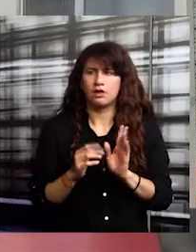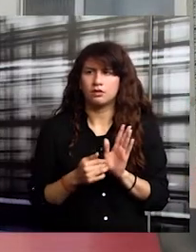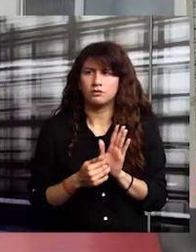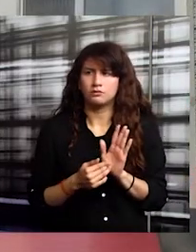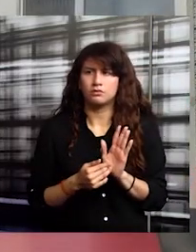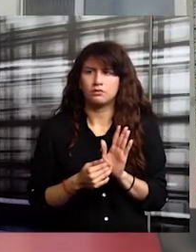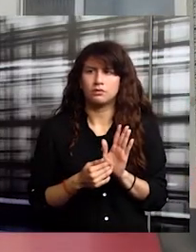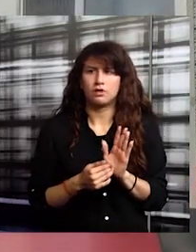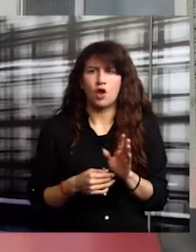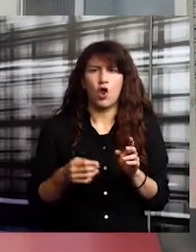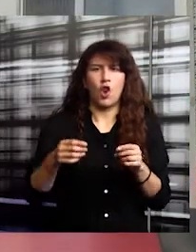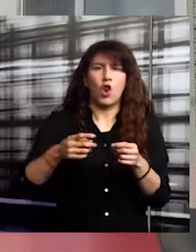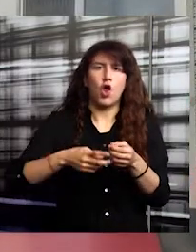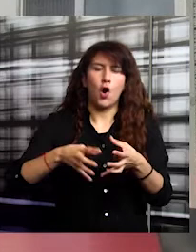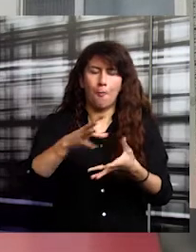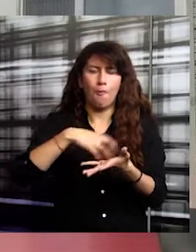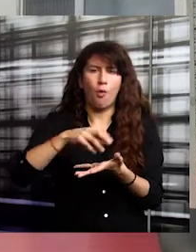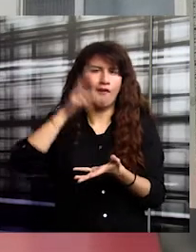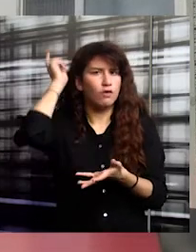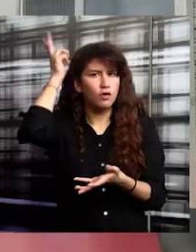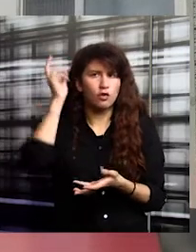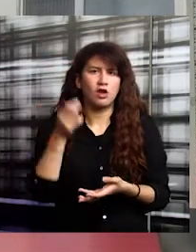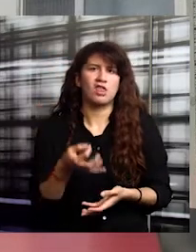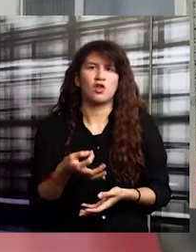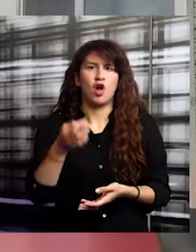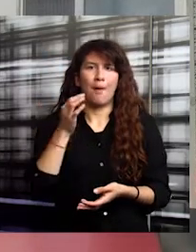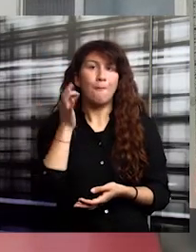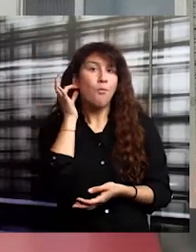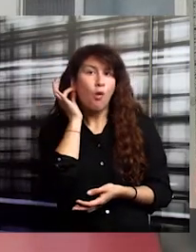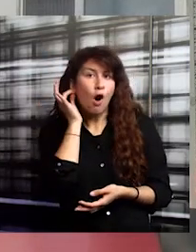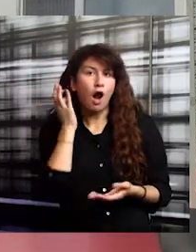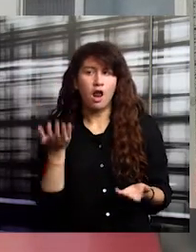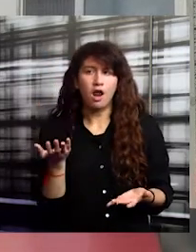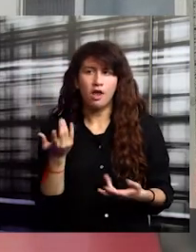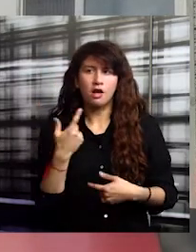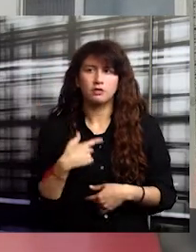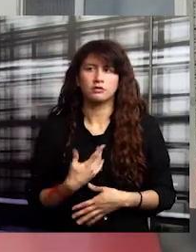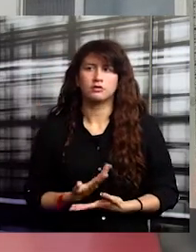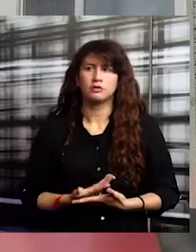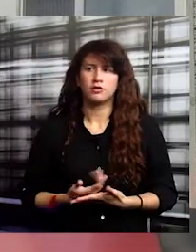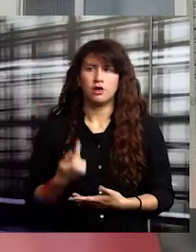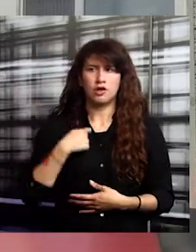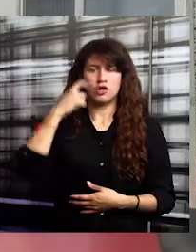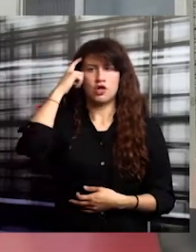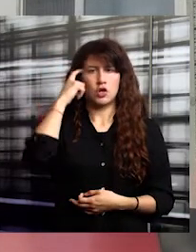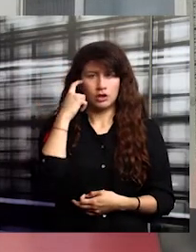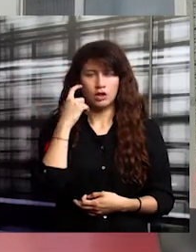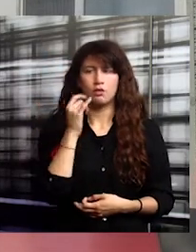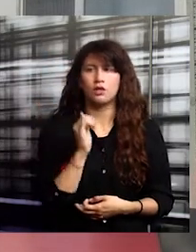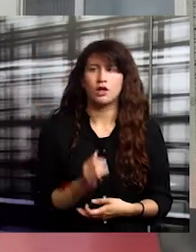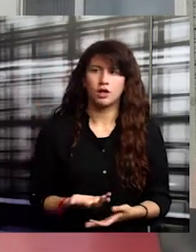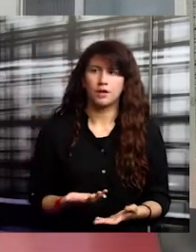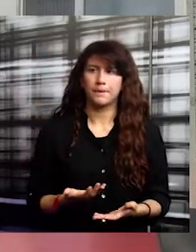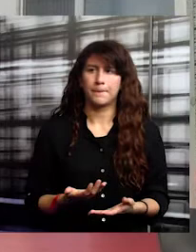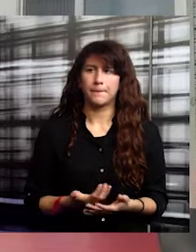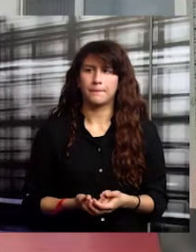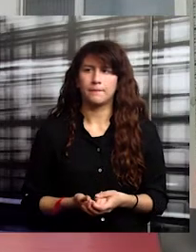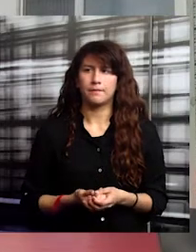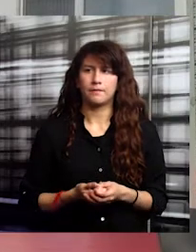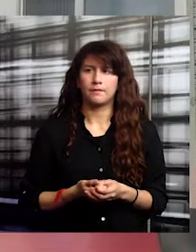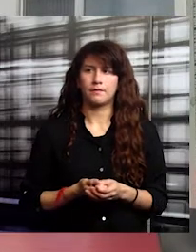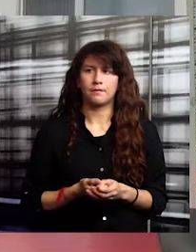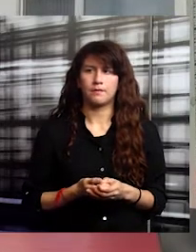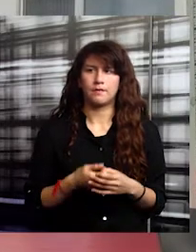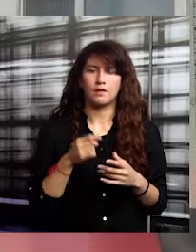Ahora, yo creo que los gremios tienen una importante labor. Y concretamente, los